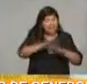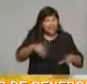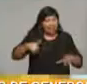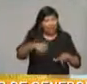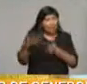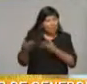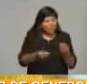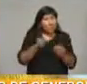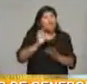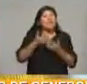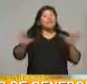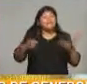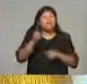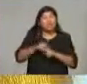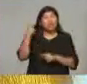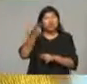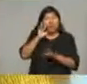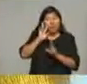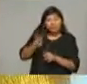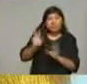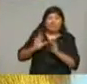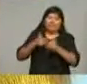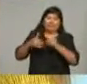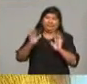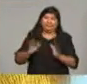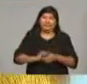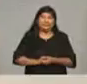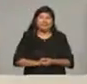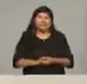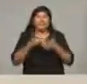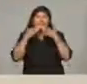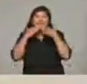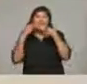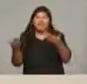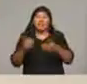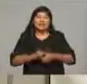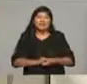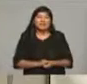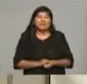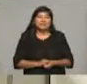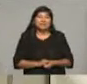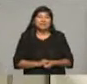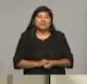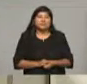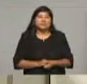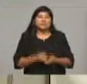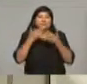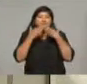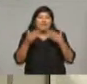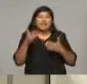ojalá podamos dar prontamente la fecha bueno importante entonces